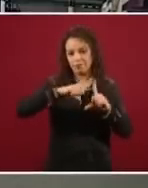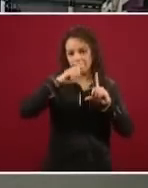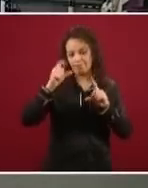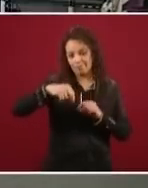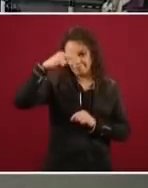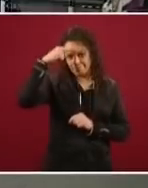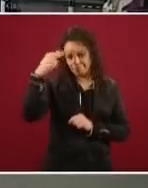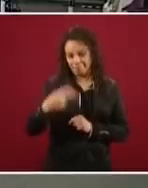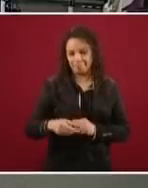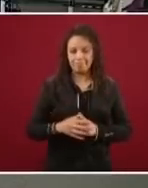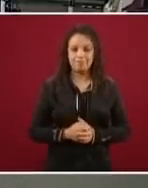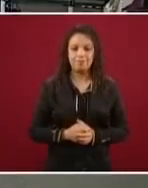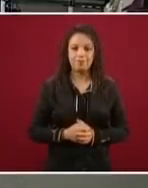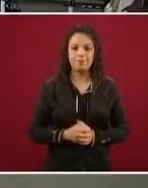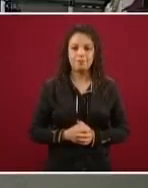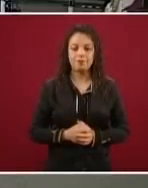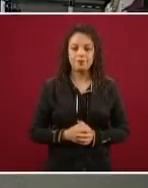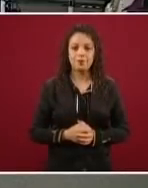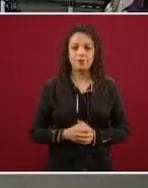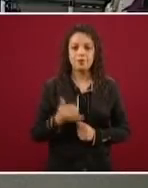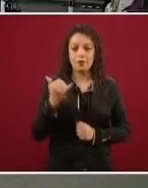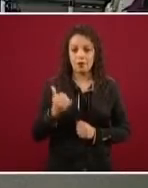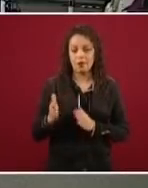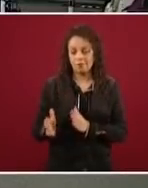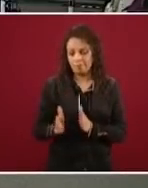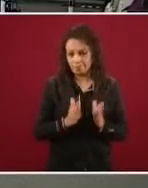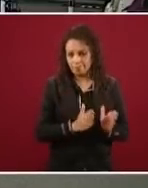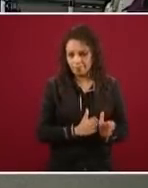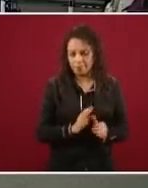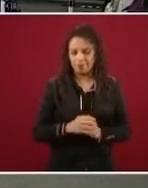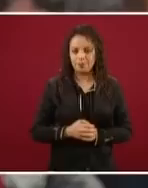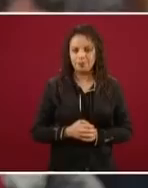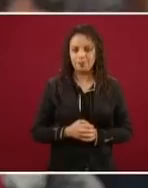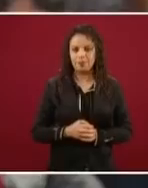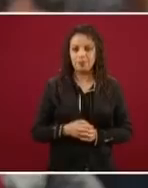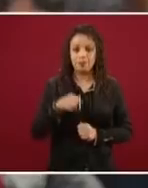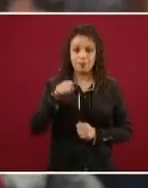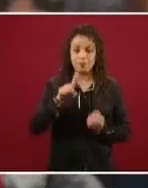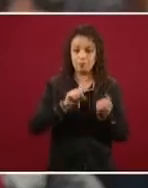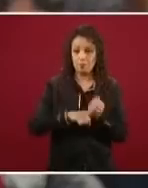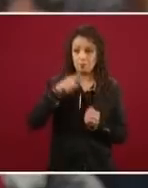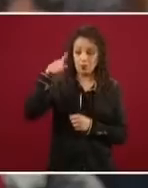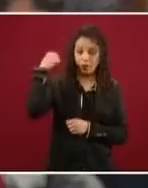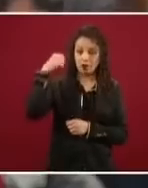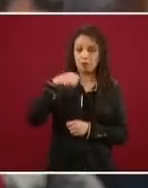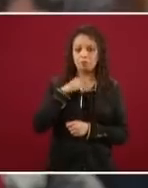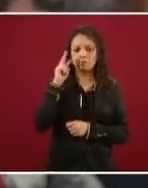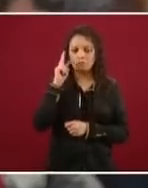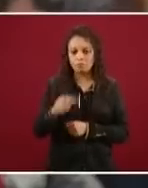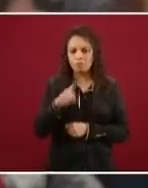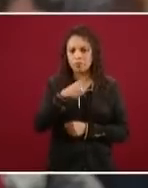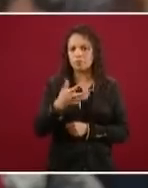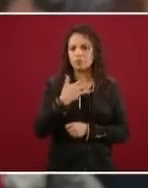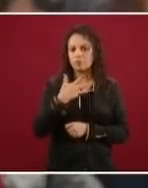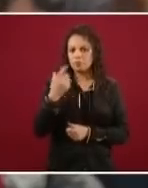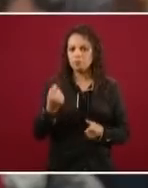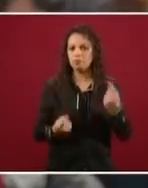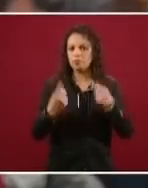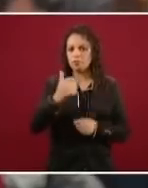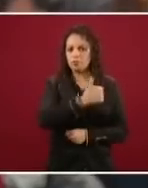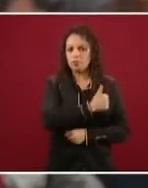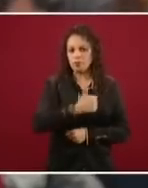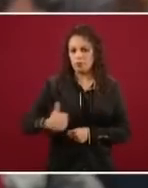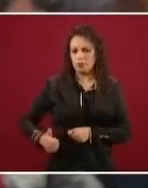y finalmente presidente también me encontré que en tabasco algunos alcaldes como el de